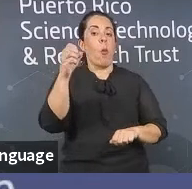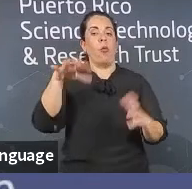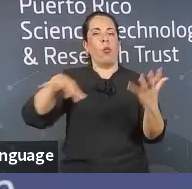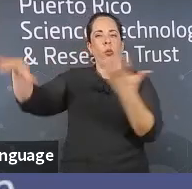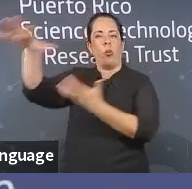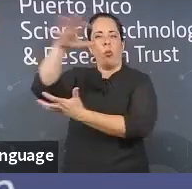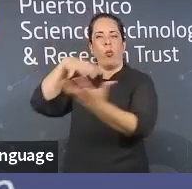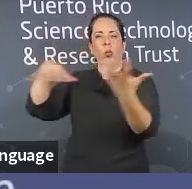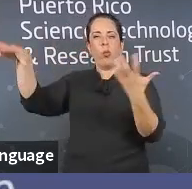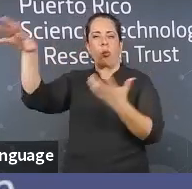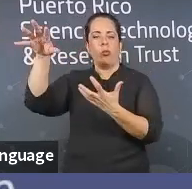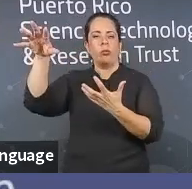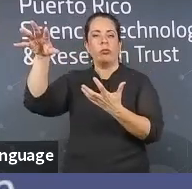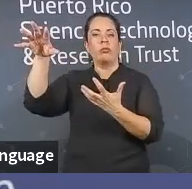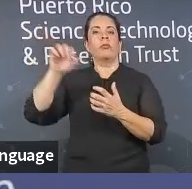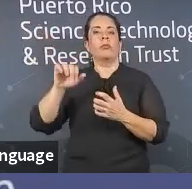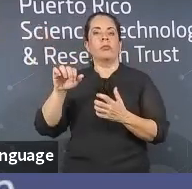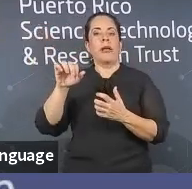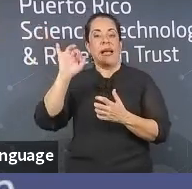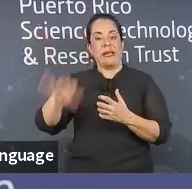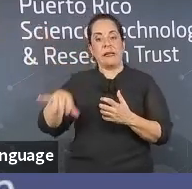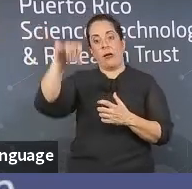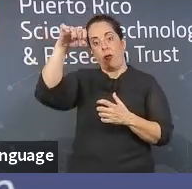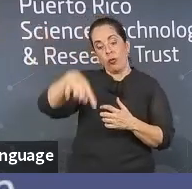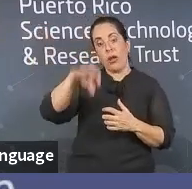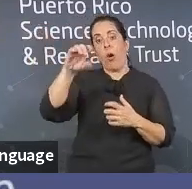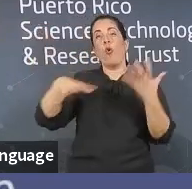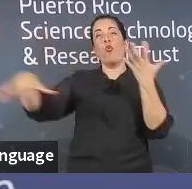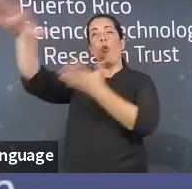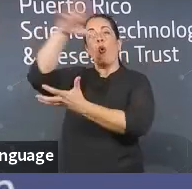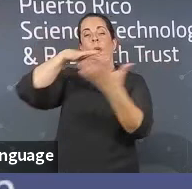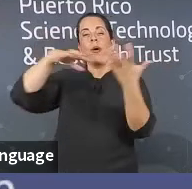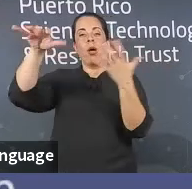esta gota o esta densidad de nube es suficiente